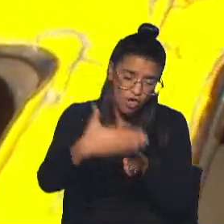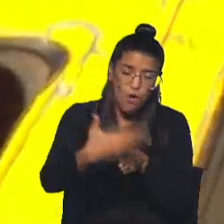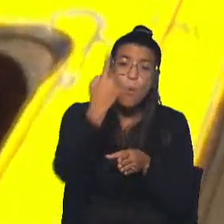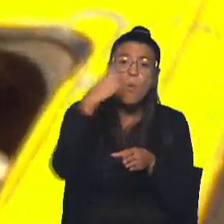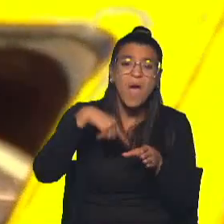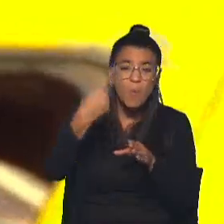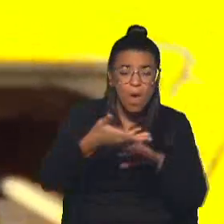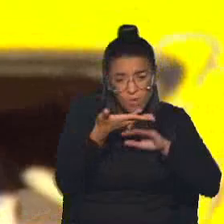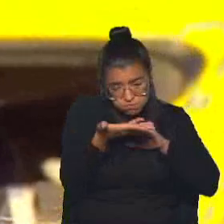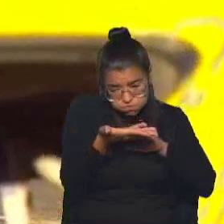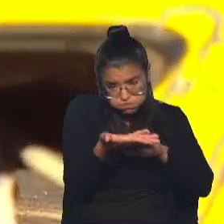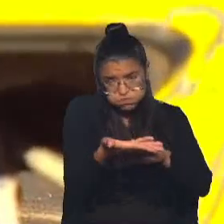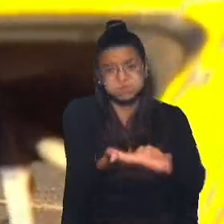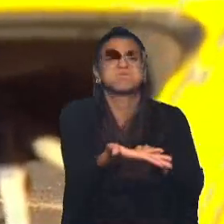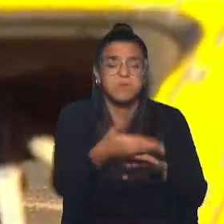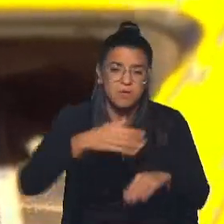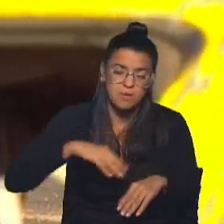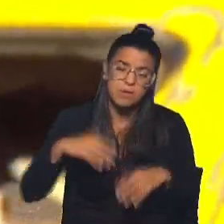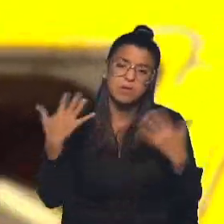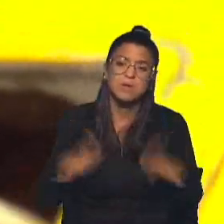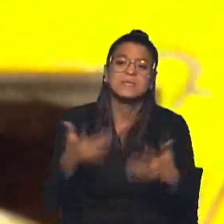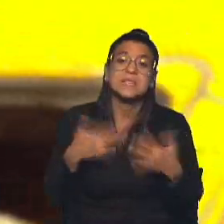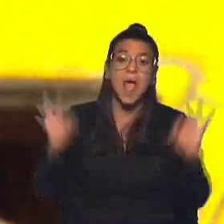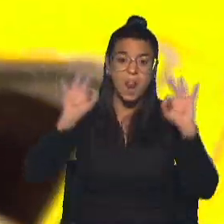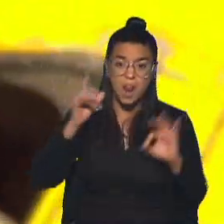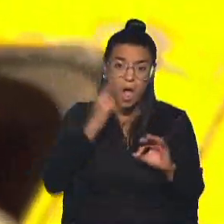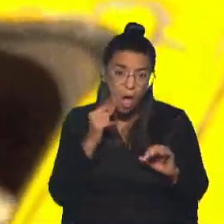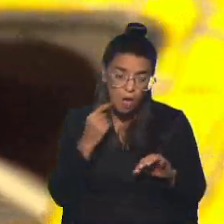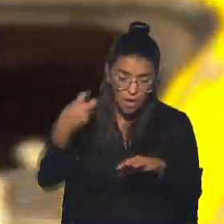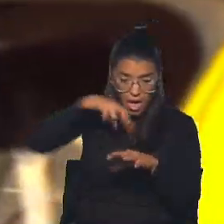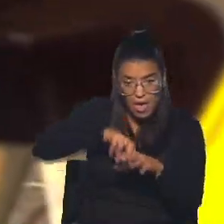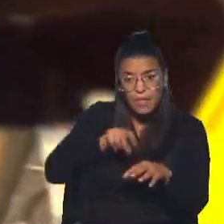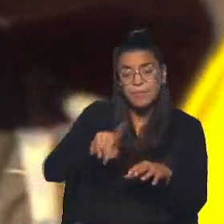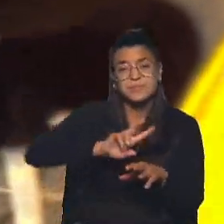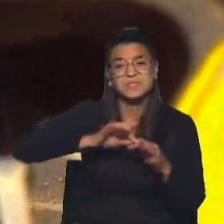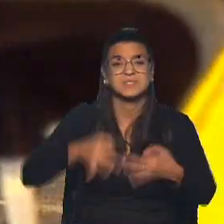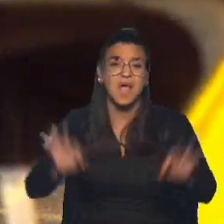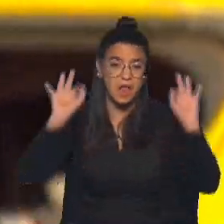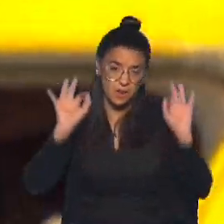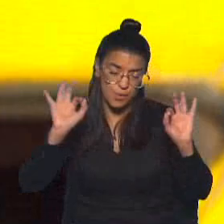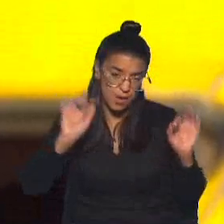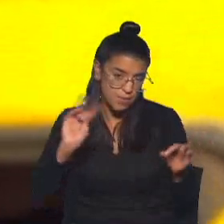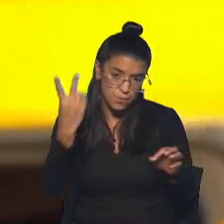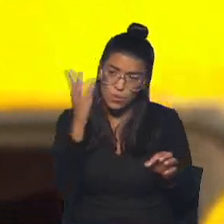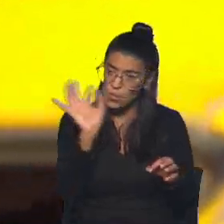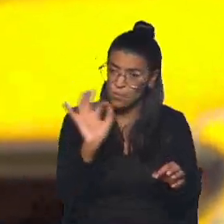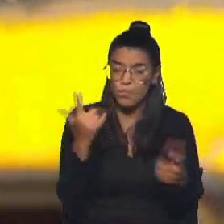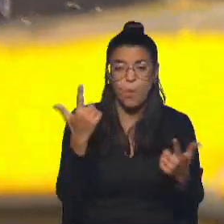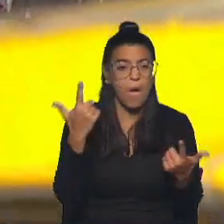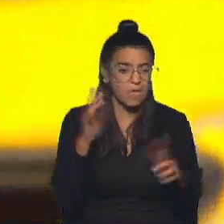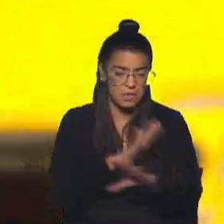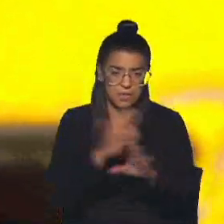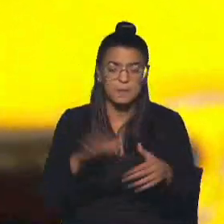boca arriba milagrosamente salvó su vida no hubo que lamentar por supuesto daños mayores